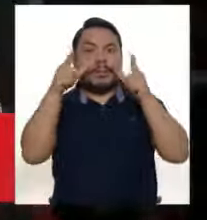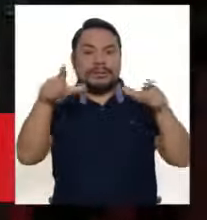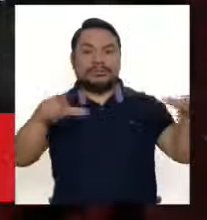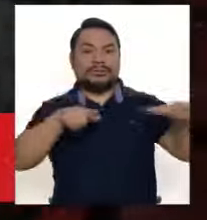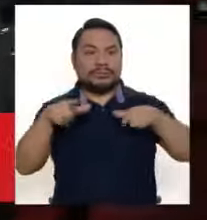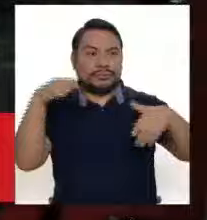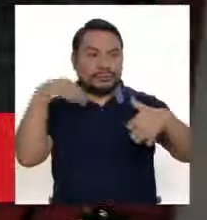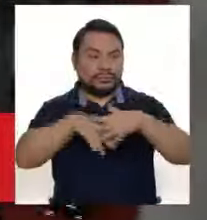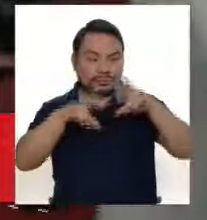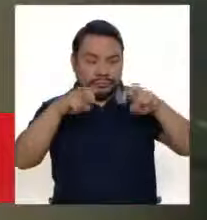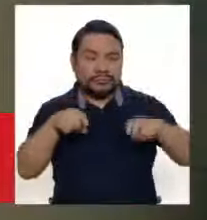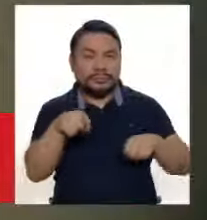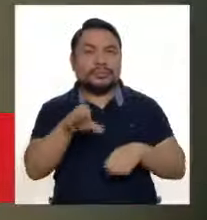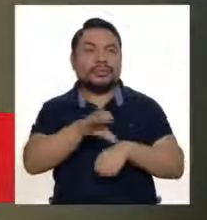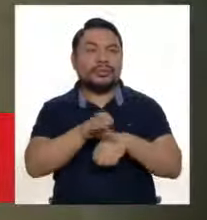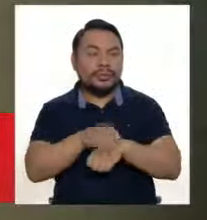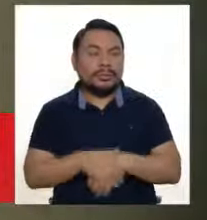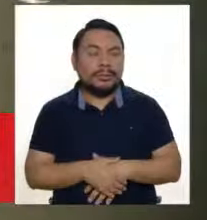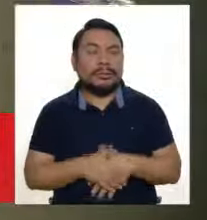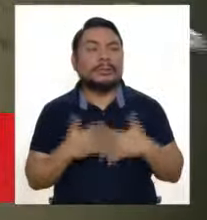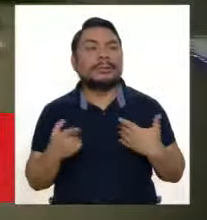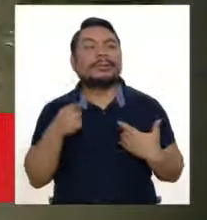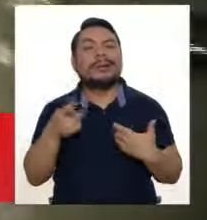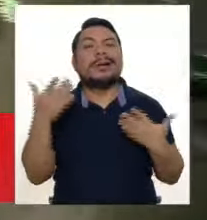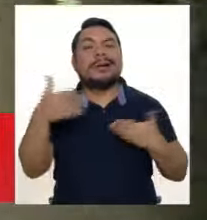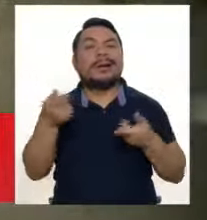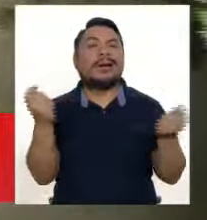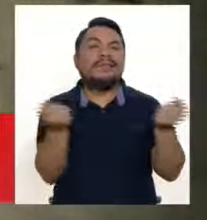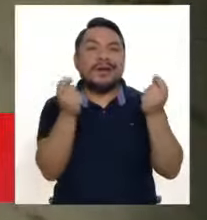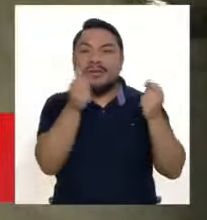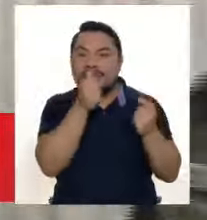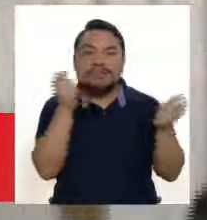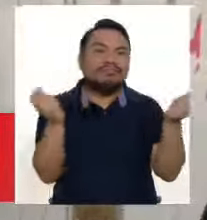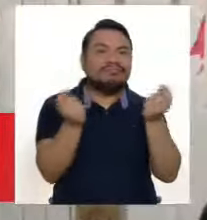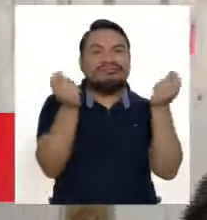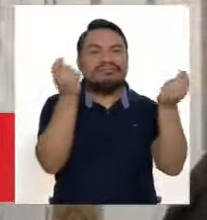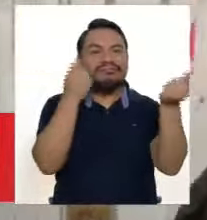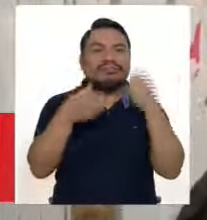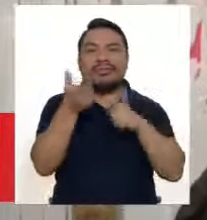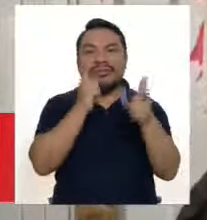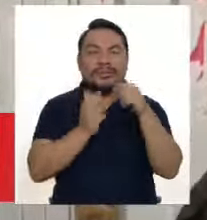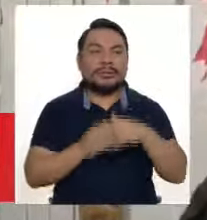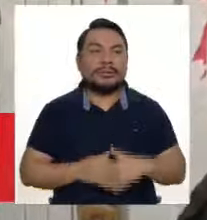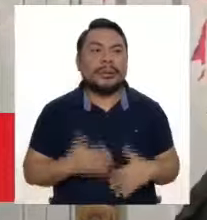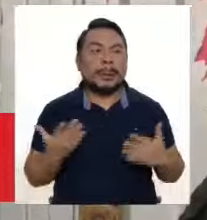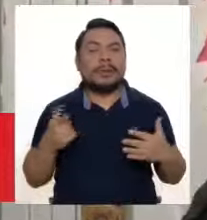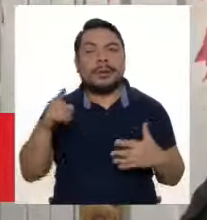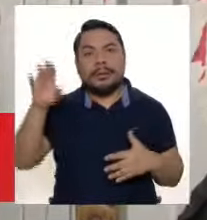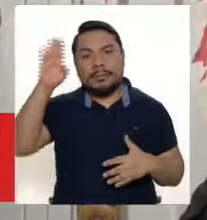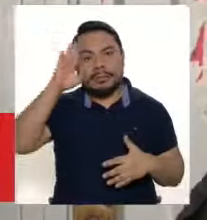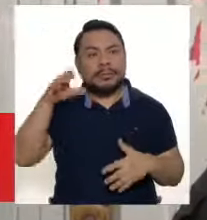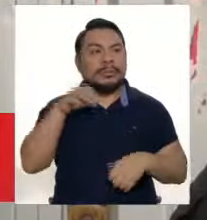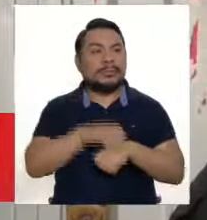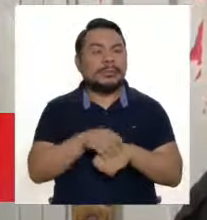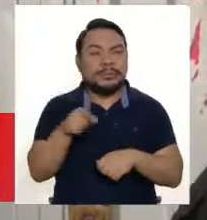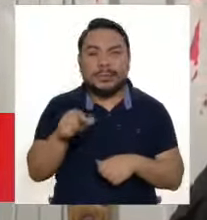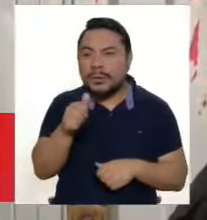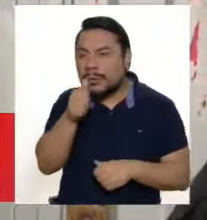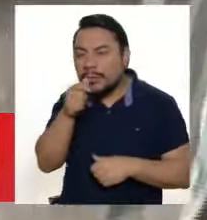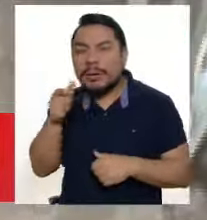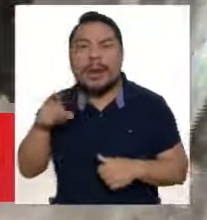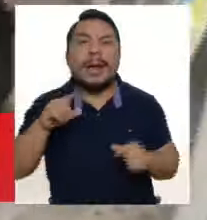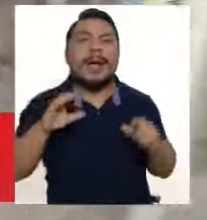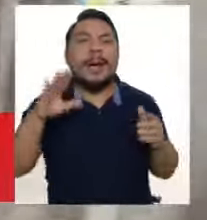de lavado de autos en Comas, en donde se realizaba una fiesta clandestina. La intervención forma parte del operativo Amanecer